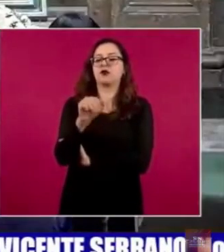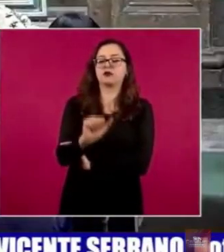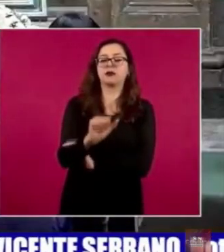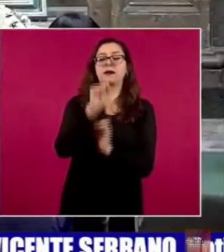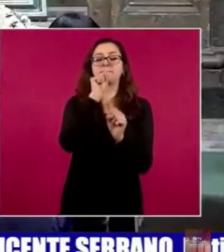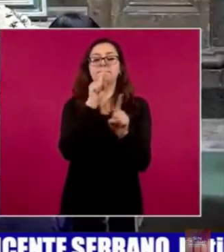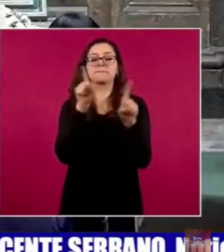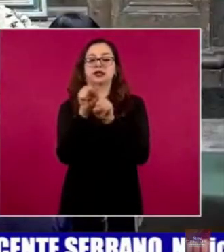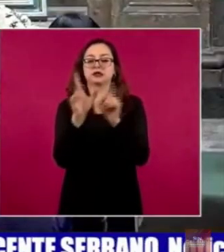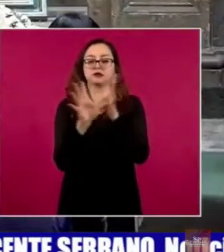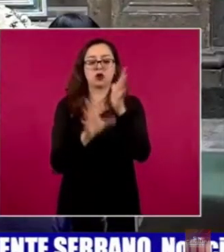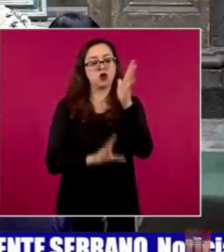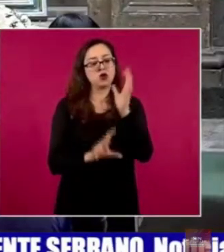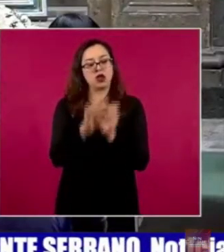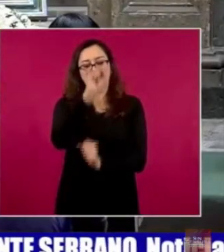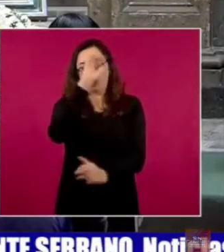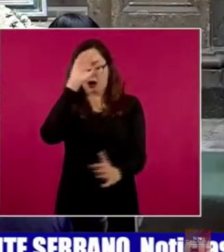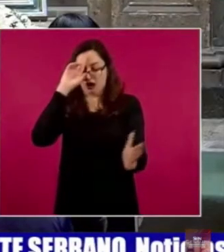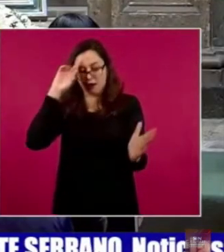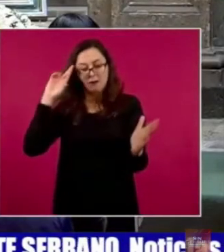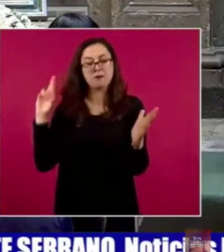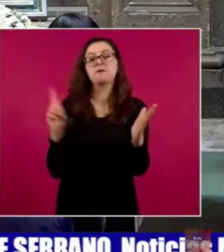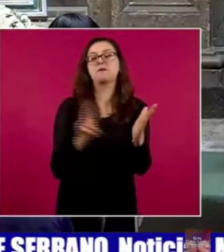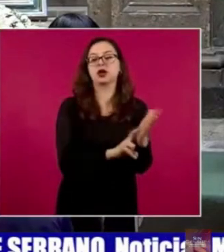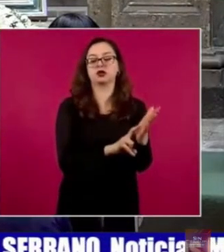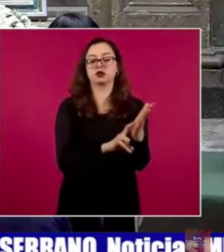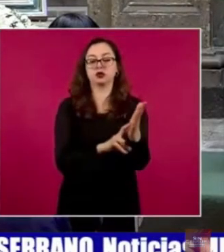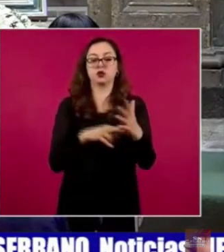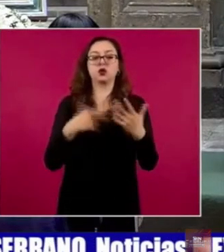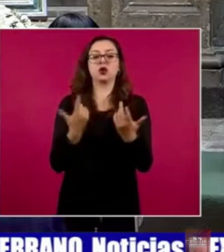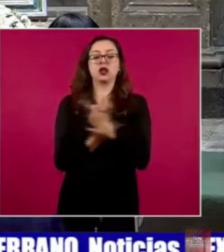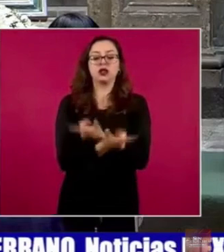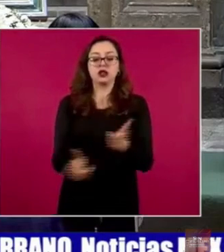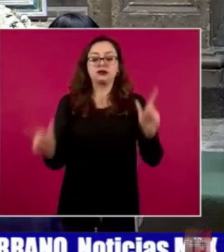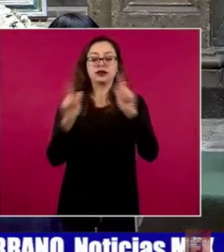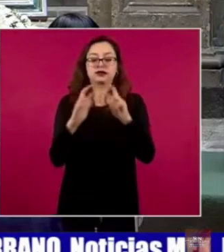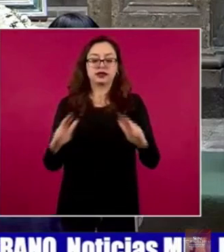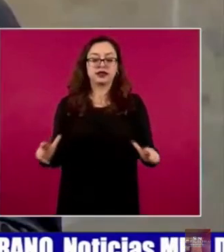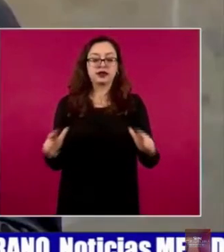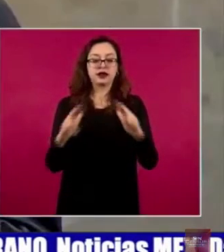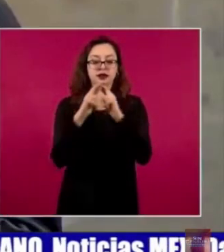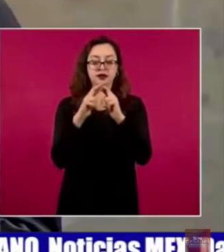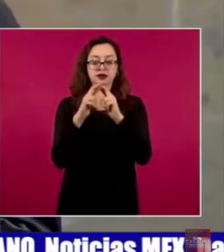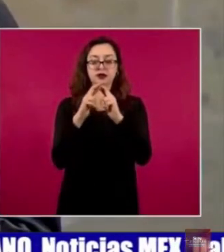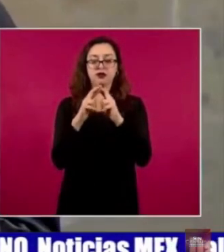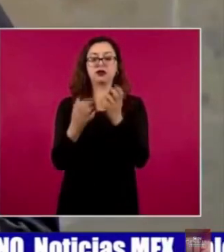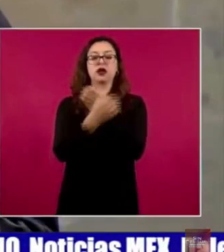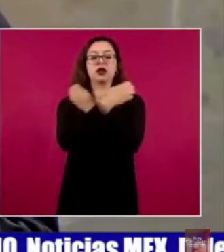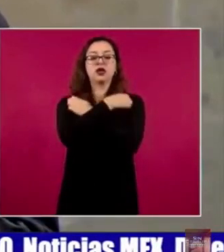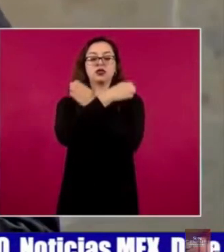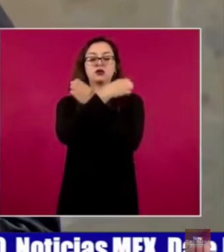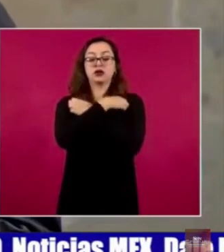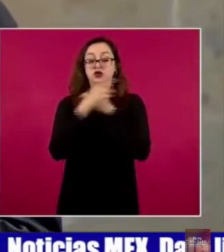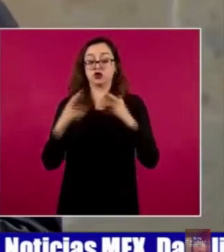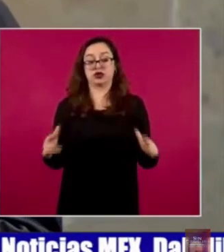a la Constitución, la libertad religiosa, la educación